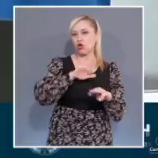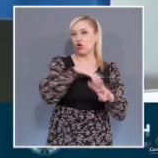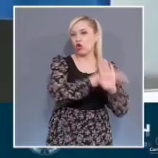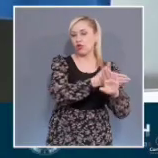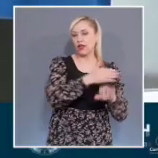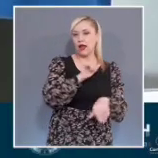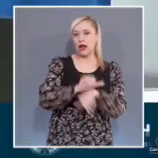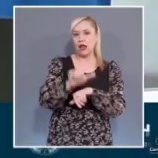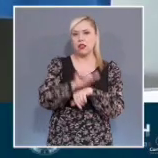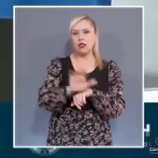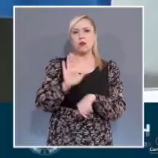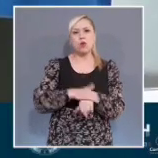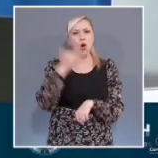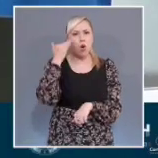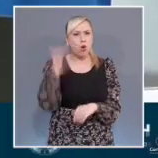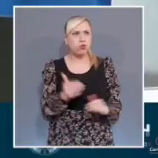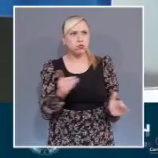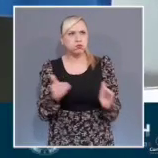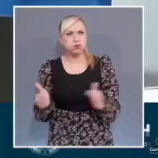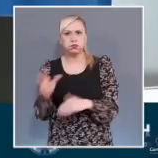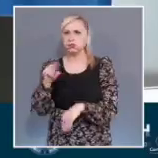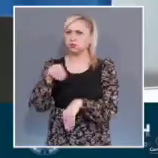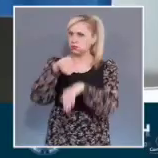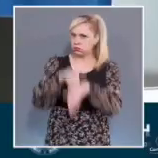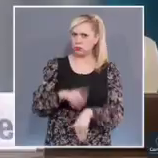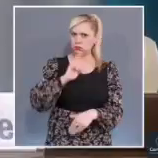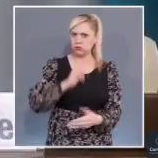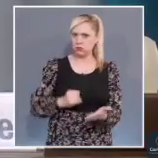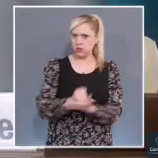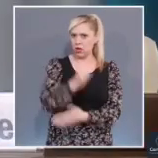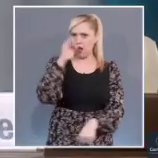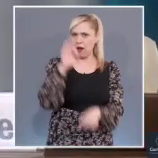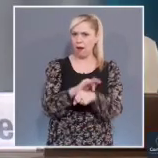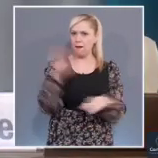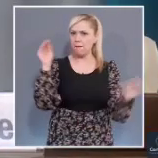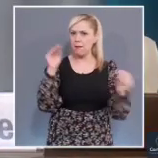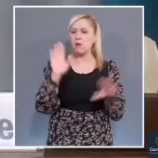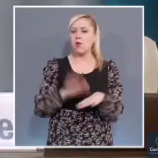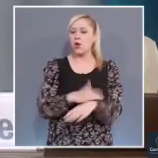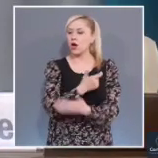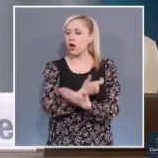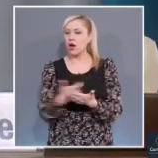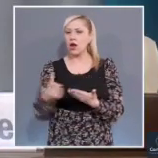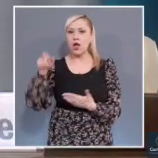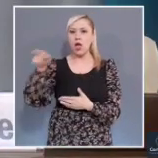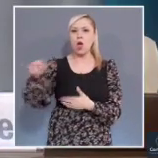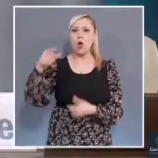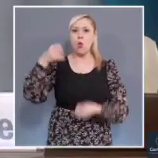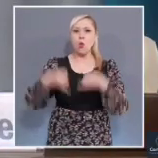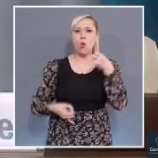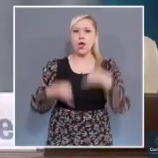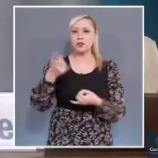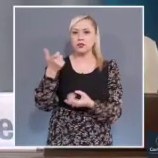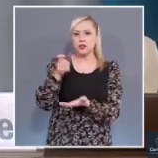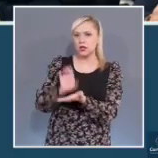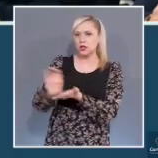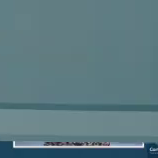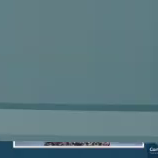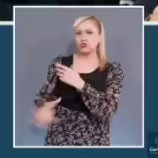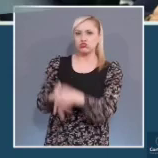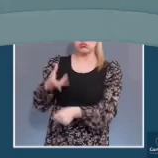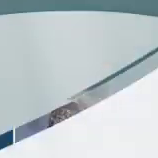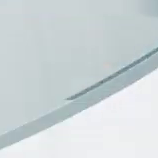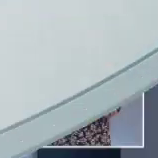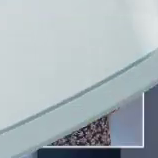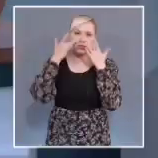en el cumplimiento de un amparo relativo a la remuneración de un juez, esto entre otros temas.